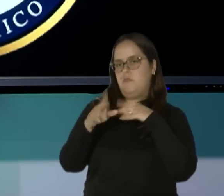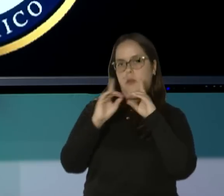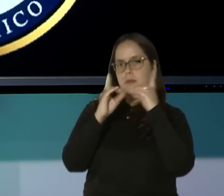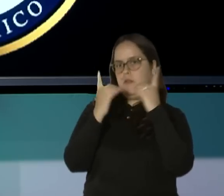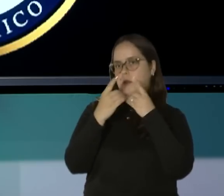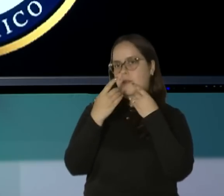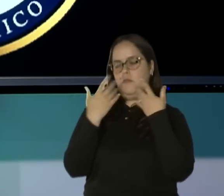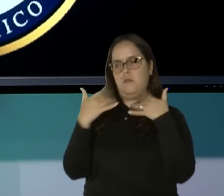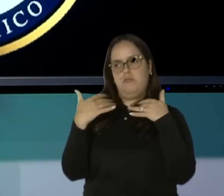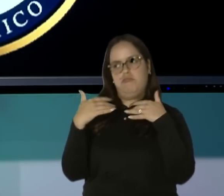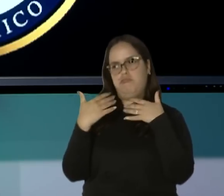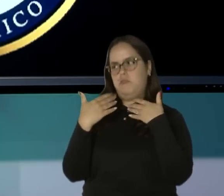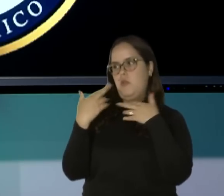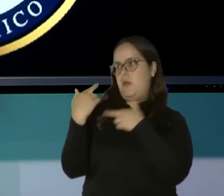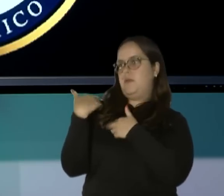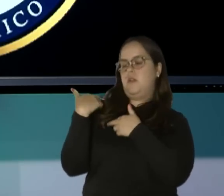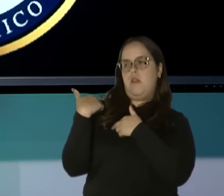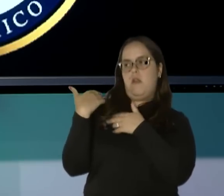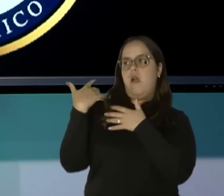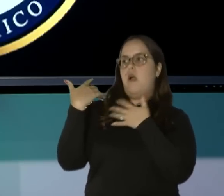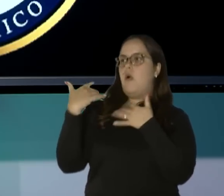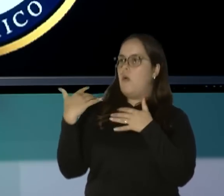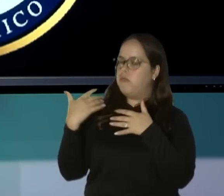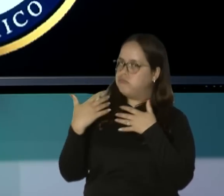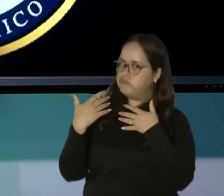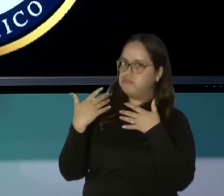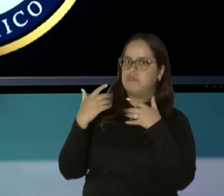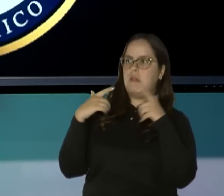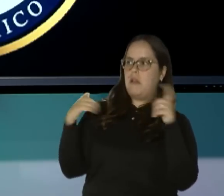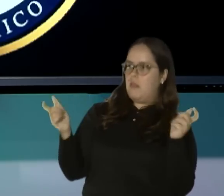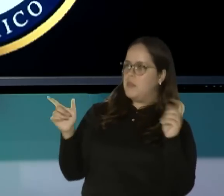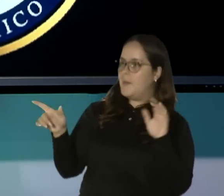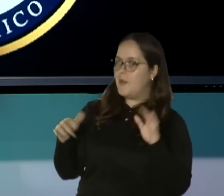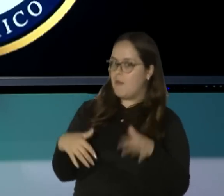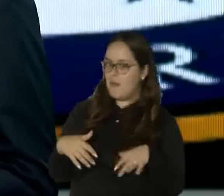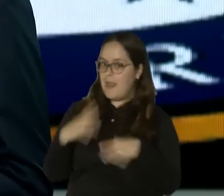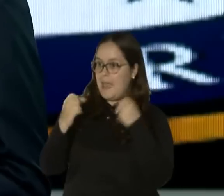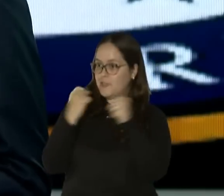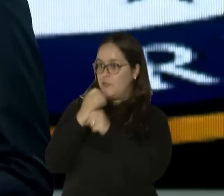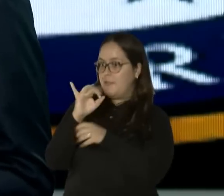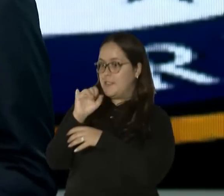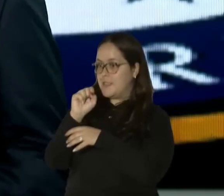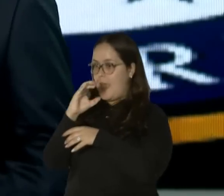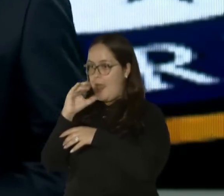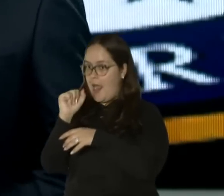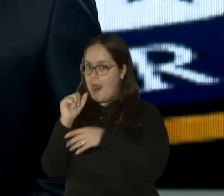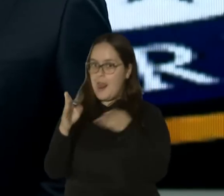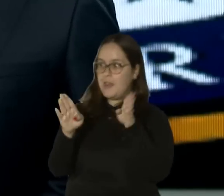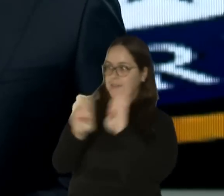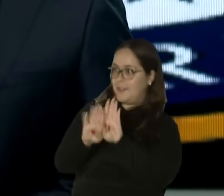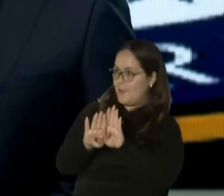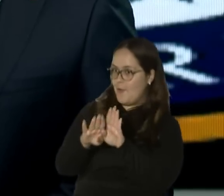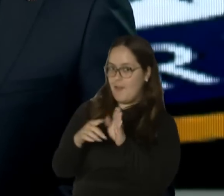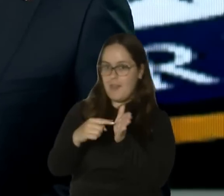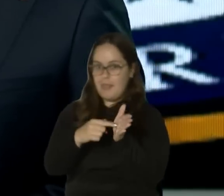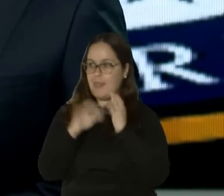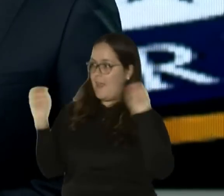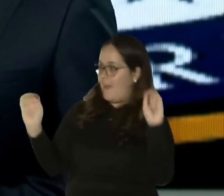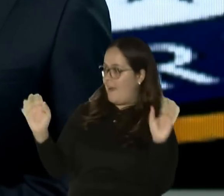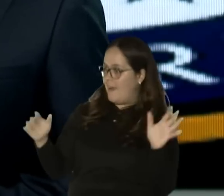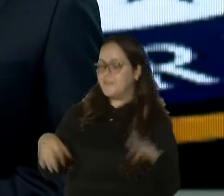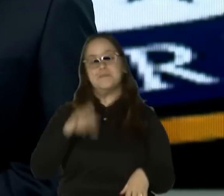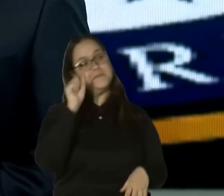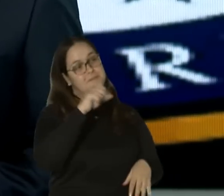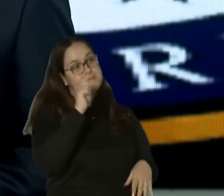grande, pero sabemos que cerró el año fiscal sin deuda. Buenas noticias. Mira, yo pienso que por segundo año consecutivo, gracias